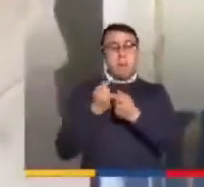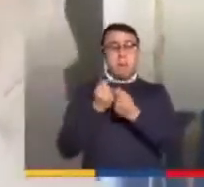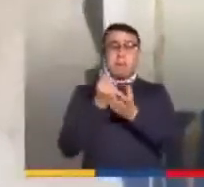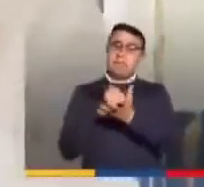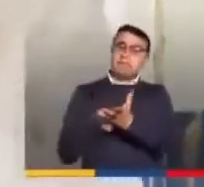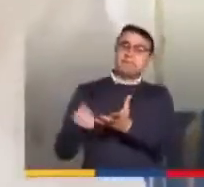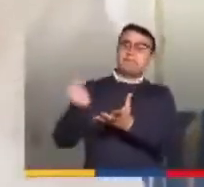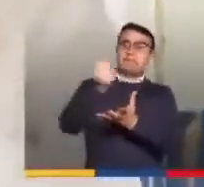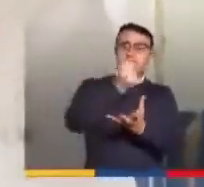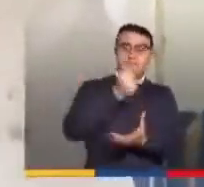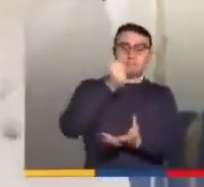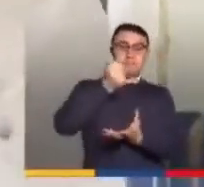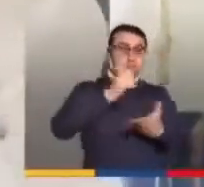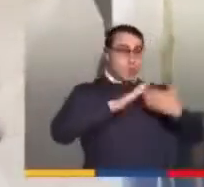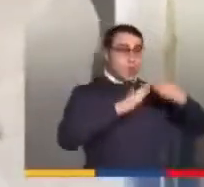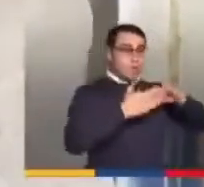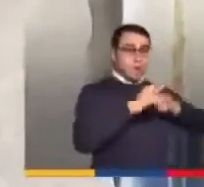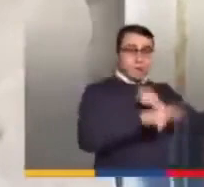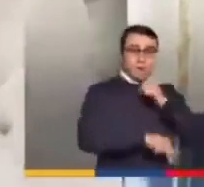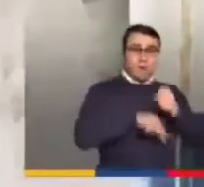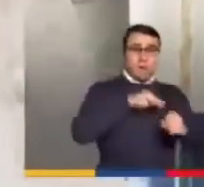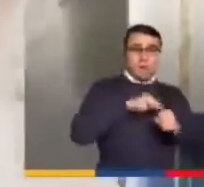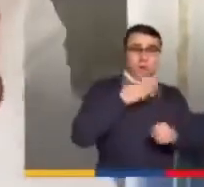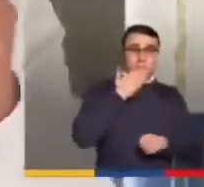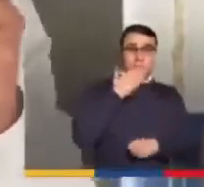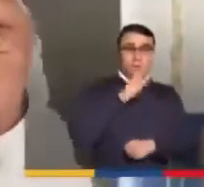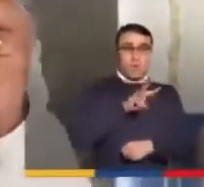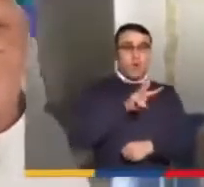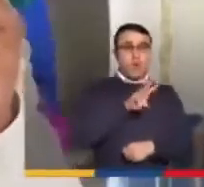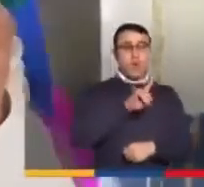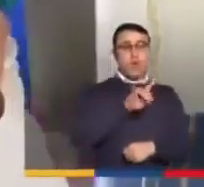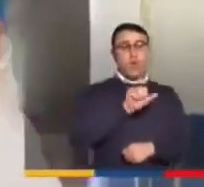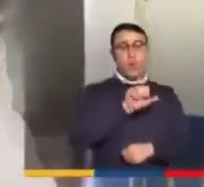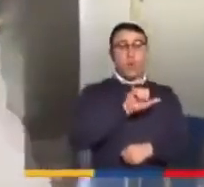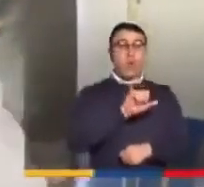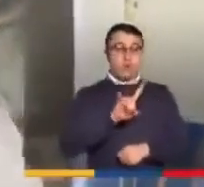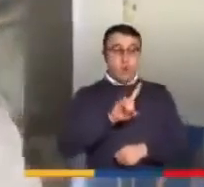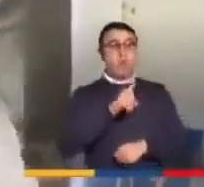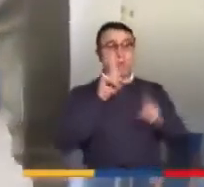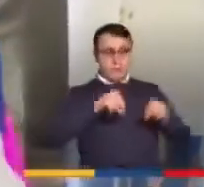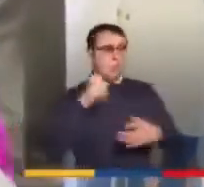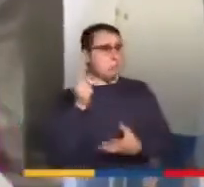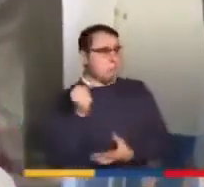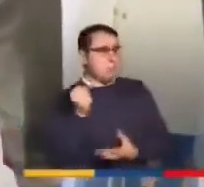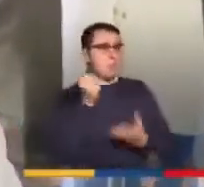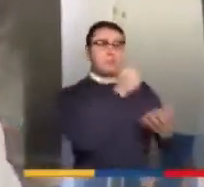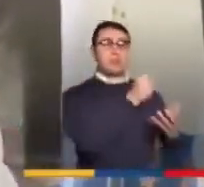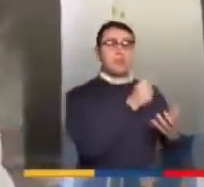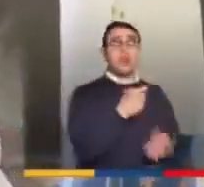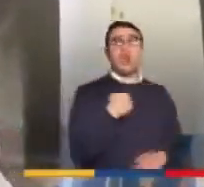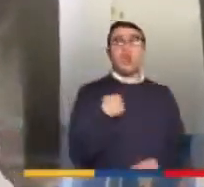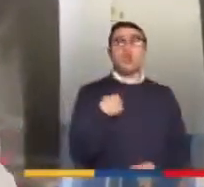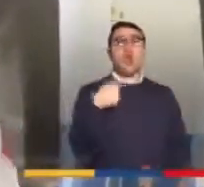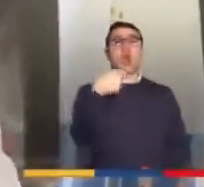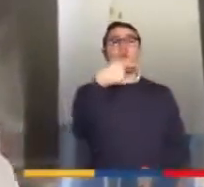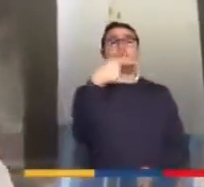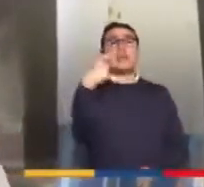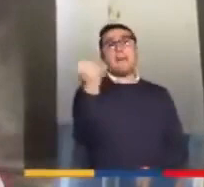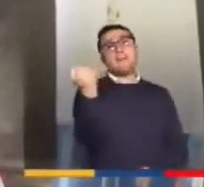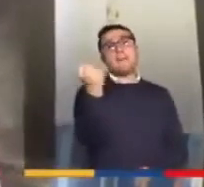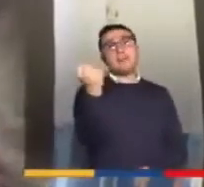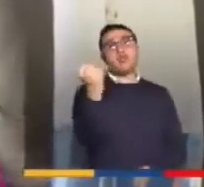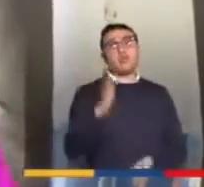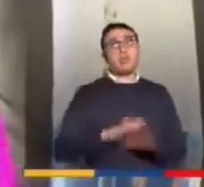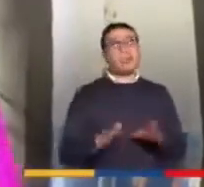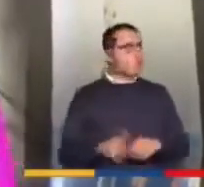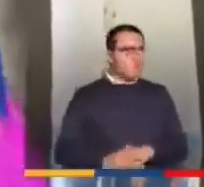tener recursos. Y no estoy hablando de 100 pesos. Estoy hablando de un flujo permanente